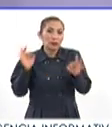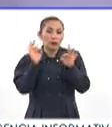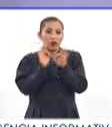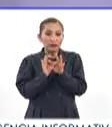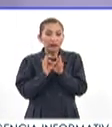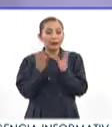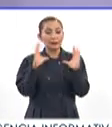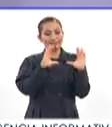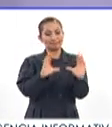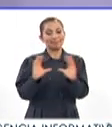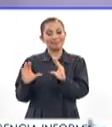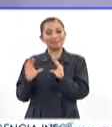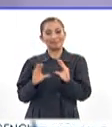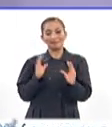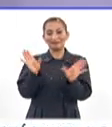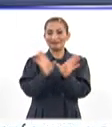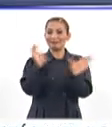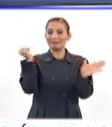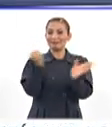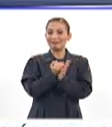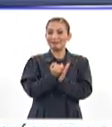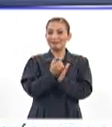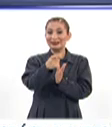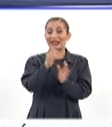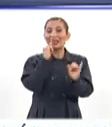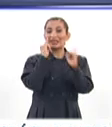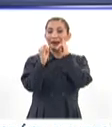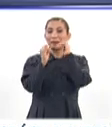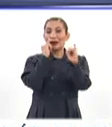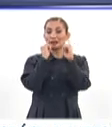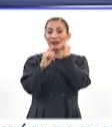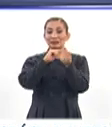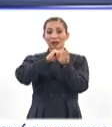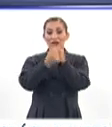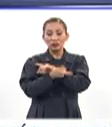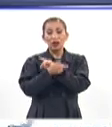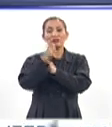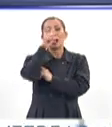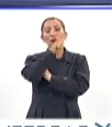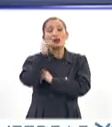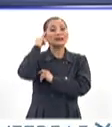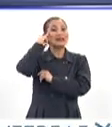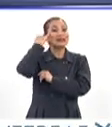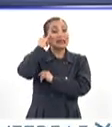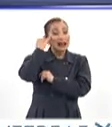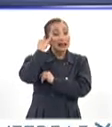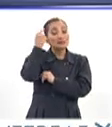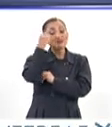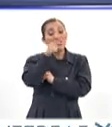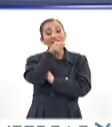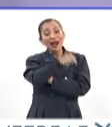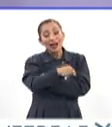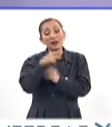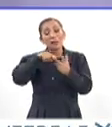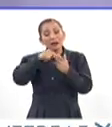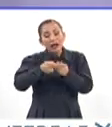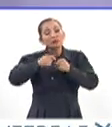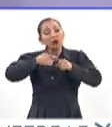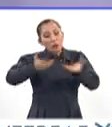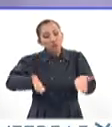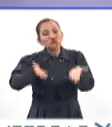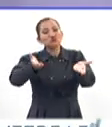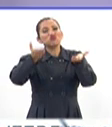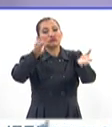importante la formación y certificación de intérpretes, de traductores en lenguas indígenas, para que empecemos a